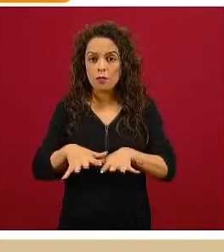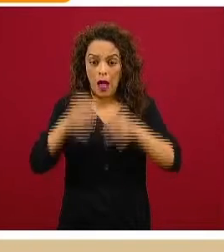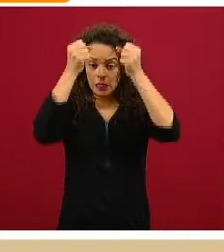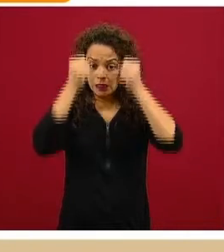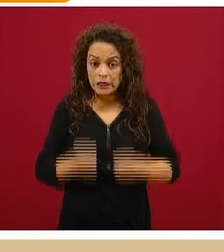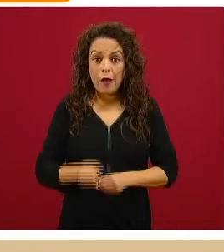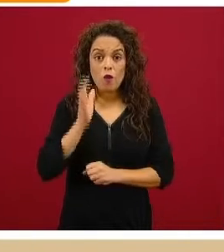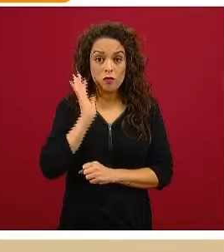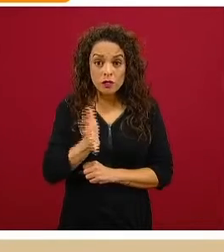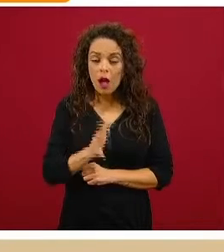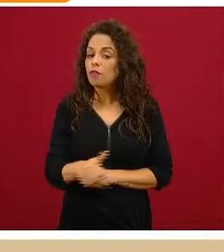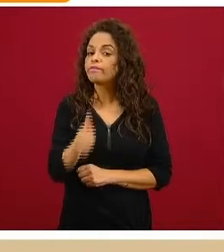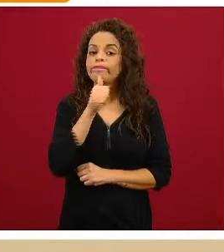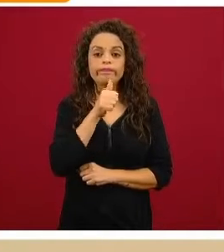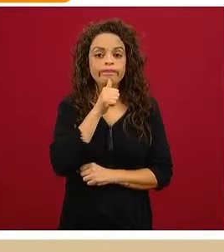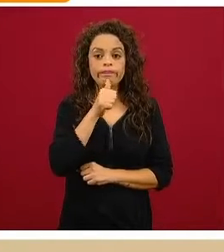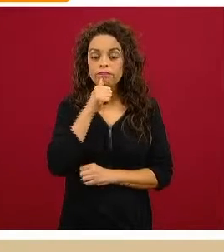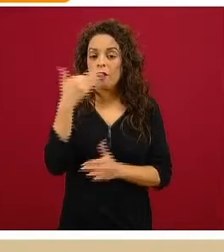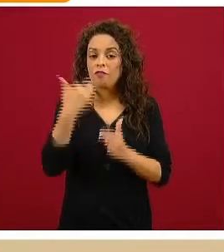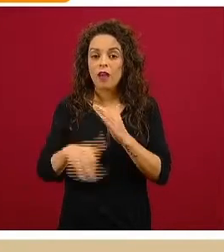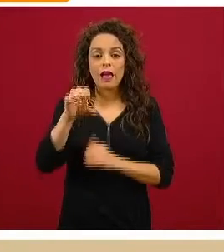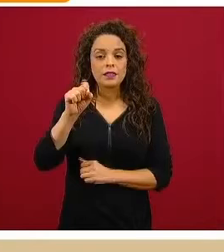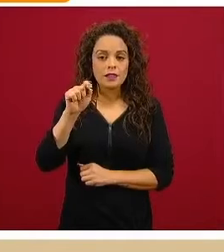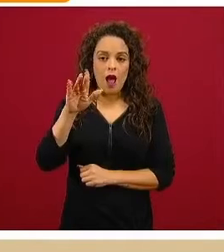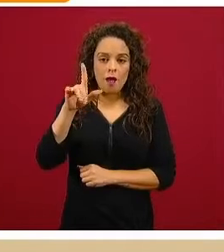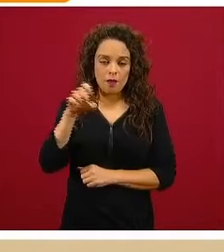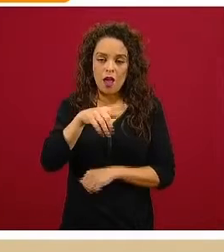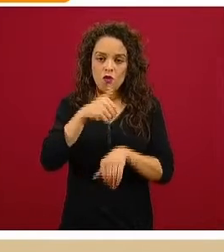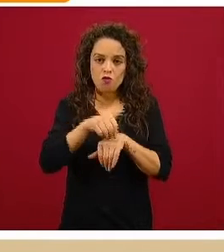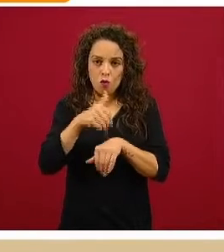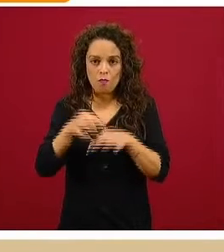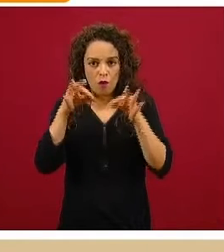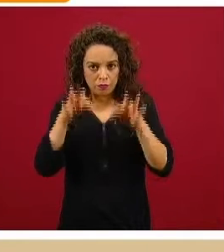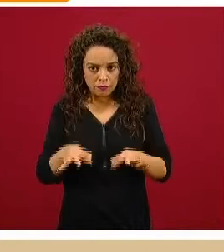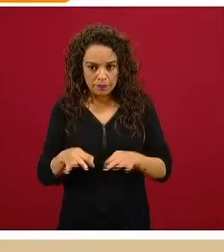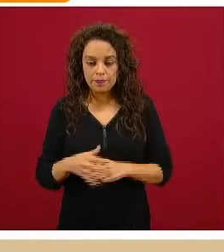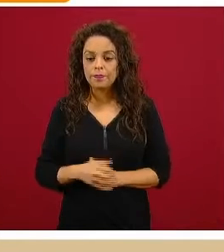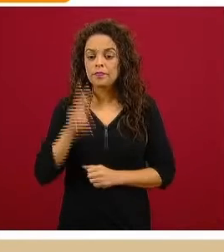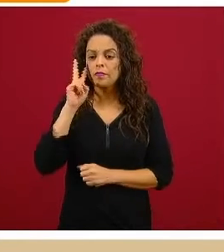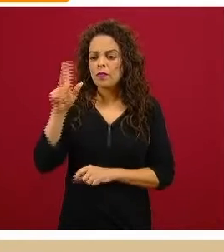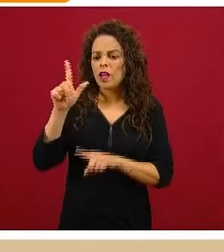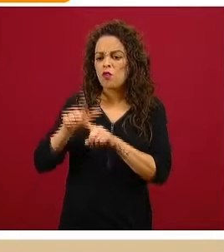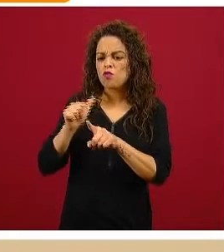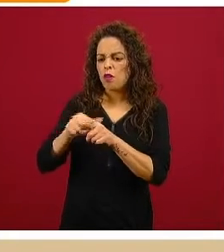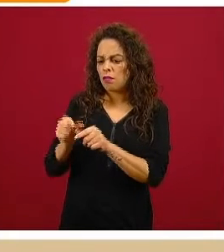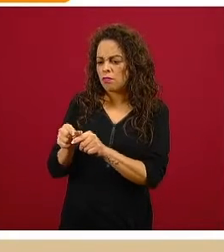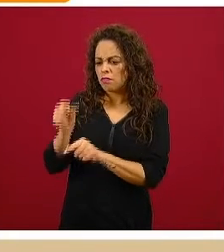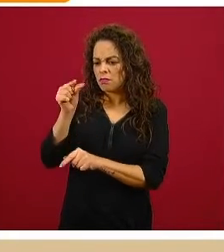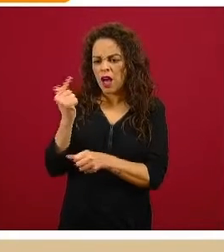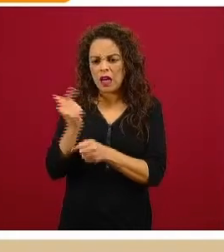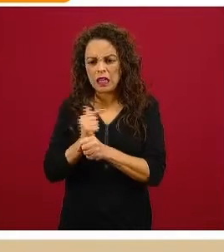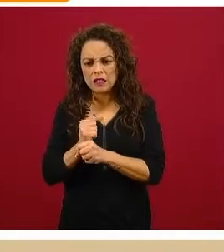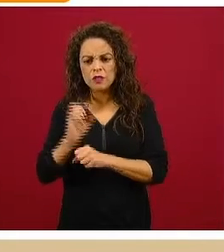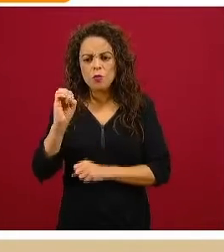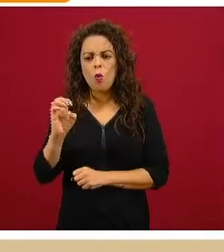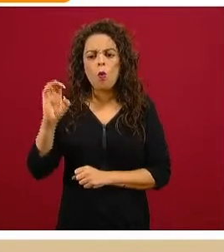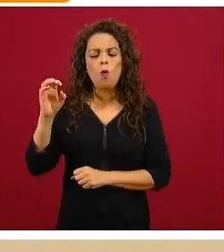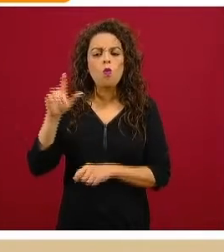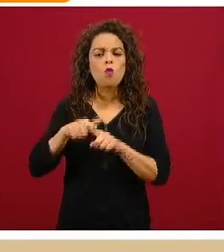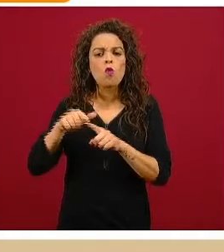Que quede hecha la aclaración. Cortamos la información en la semana 36, siempre 2 semanas atrás. ¿Por qué razón? Porque en las 2